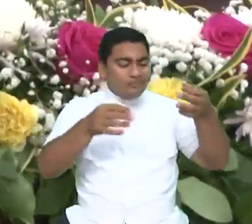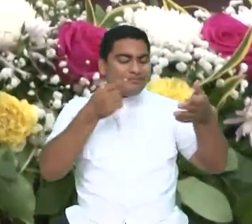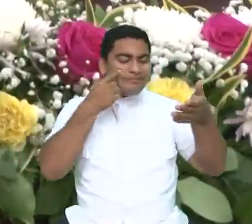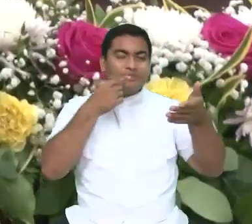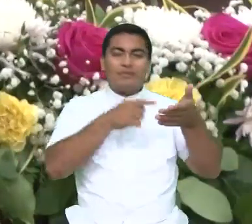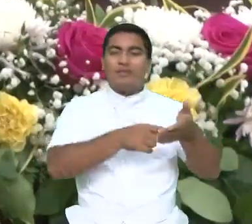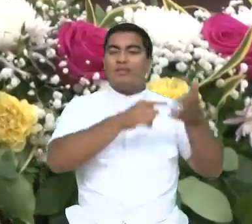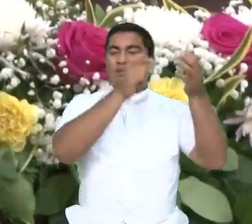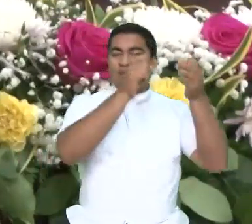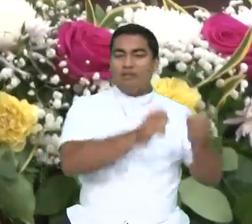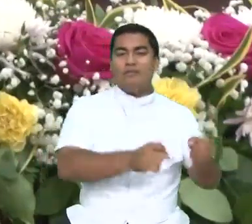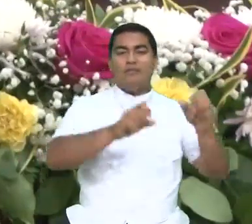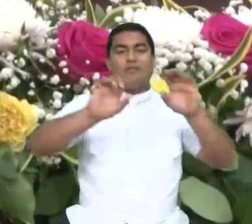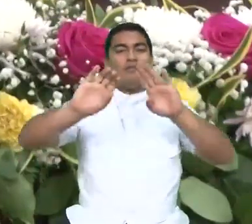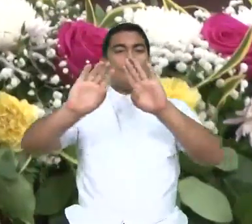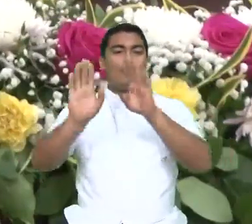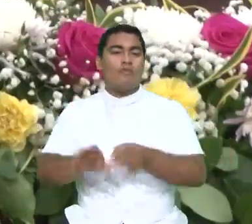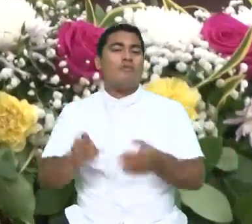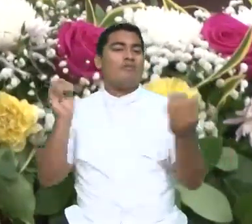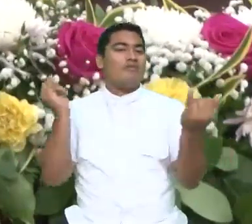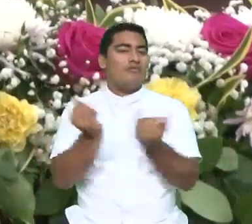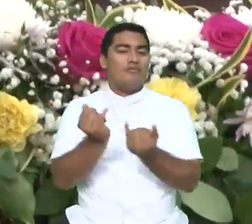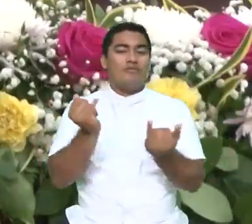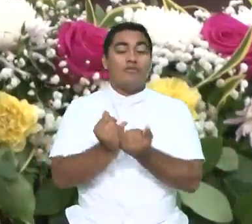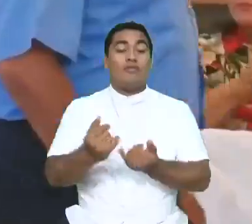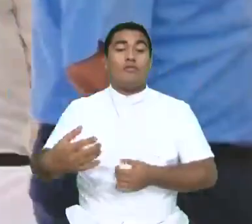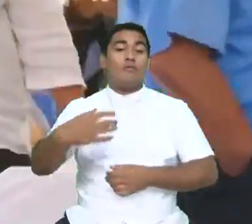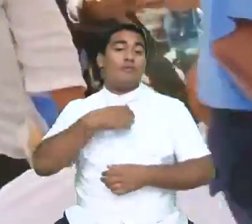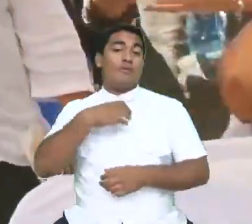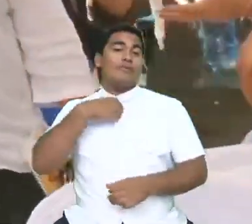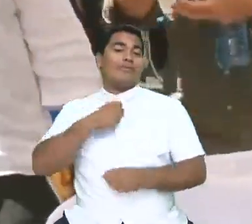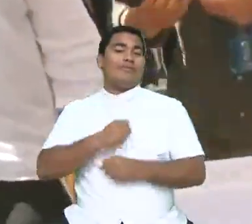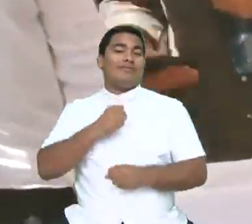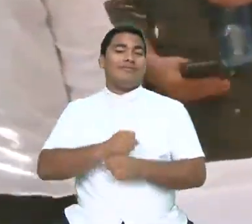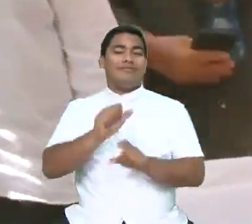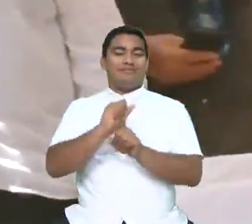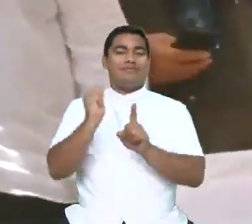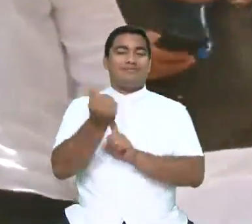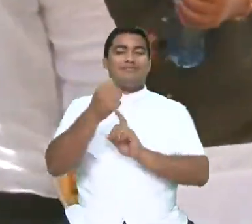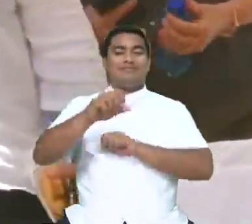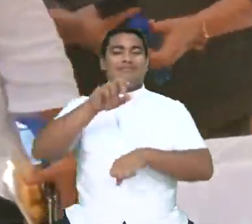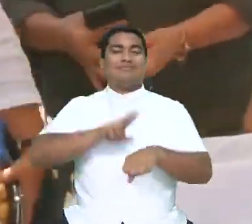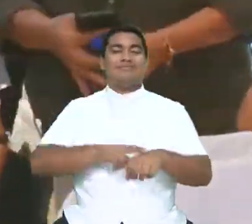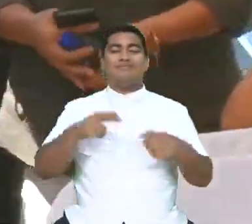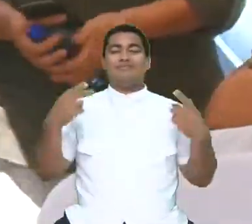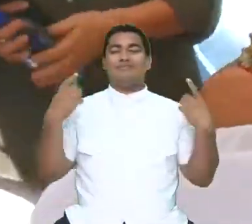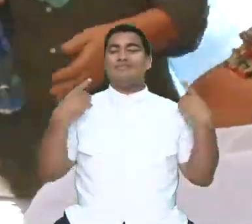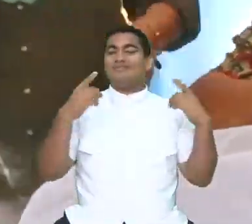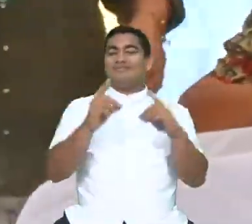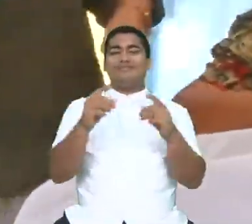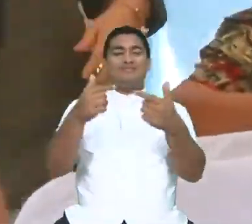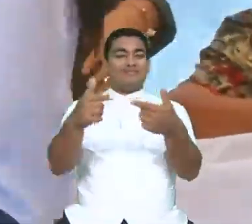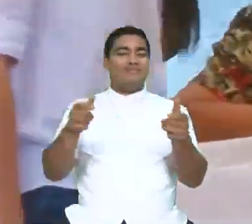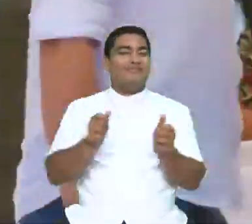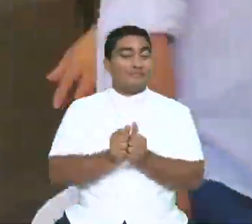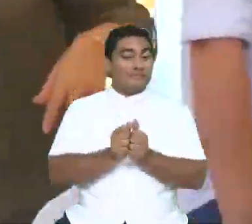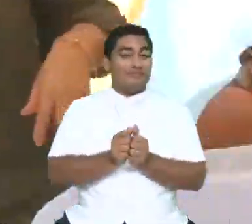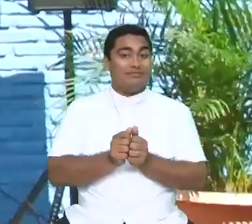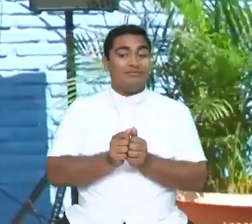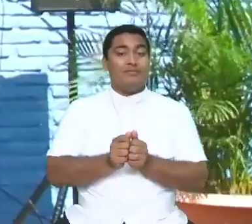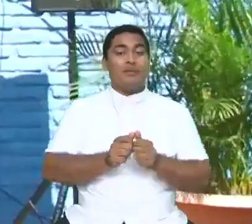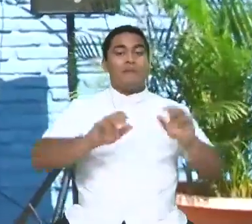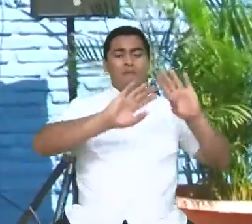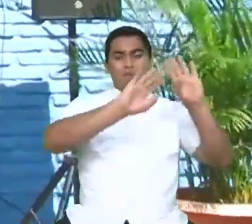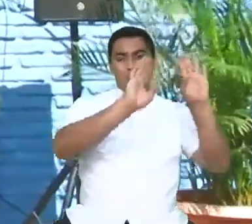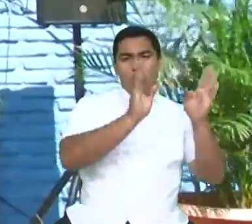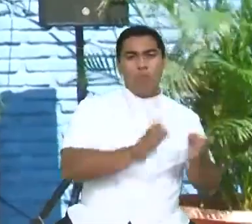la equidad de género en los cargos de la Junta Directiva. La seguridad y la integridad física y psicológica de las